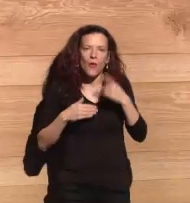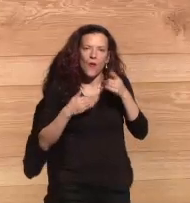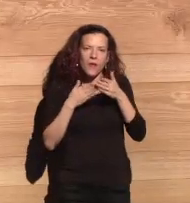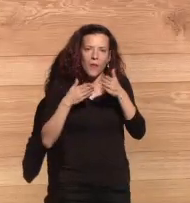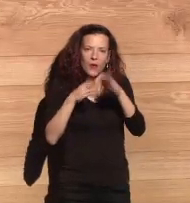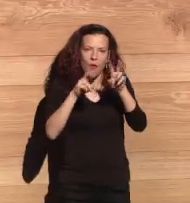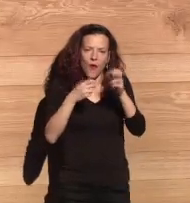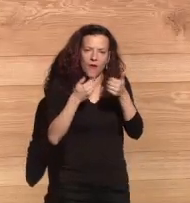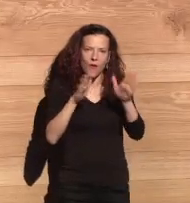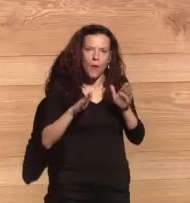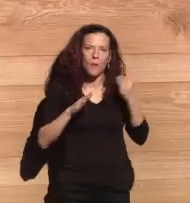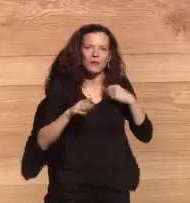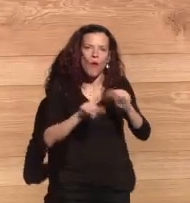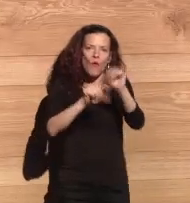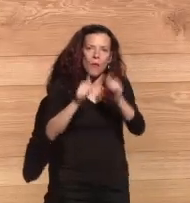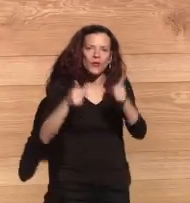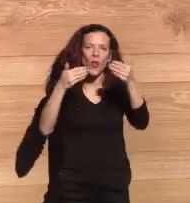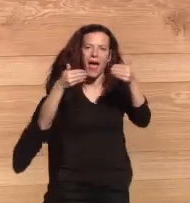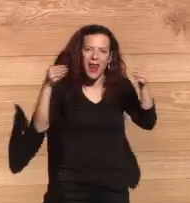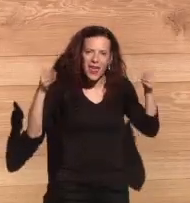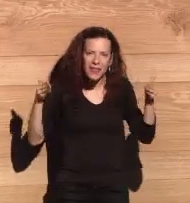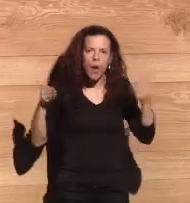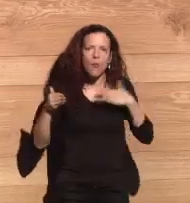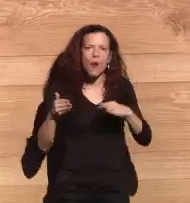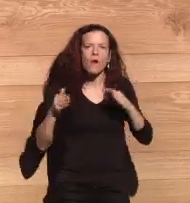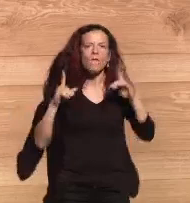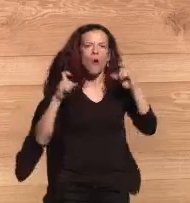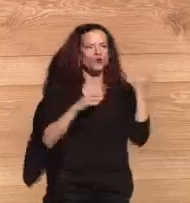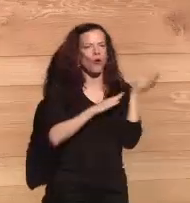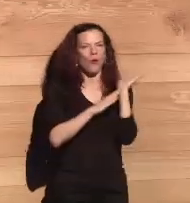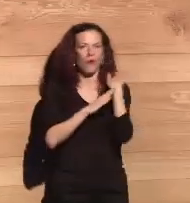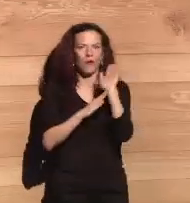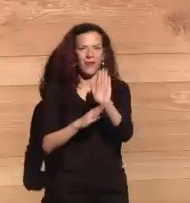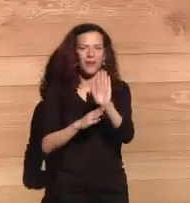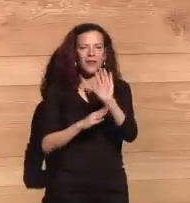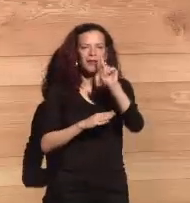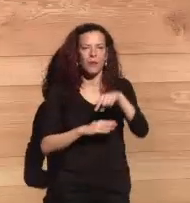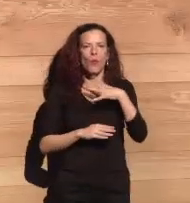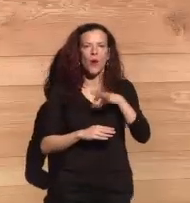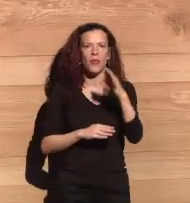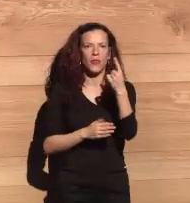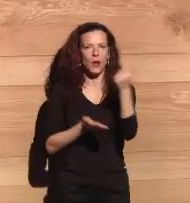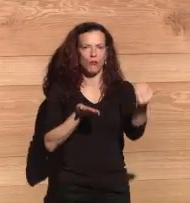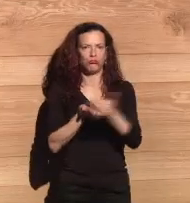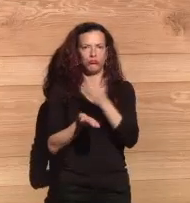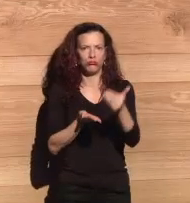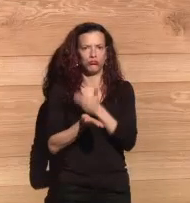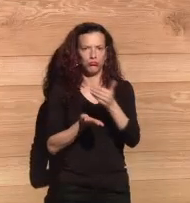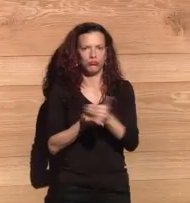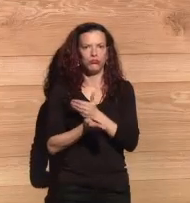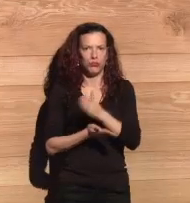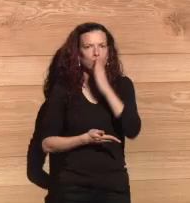el formato de galería, ¿no? Y el formato de, bueno, de poder presentar tus fotos y incluido ganar dinero porque había gente